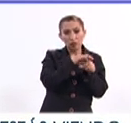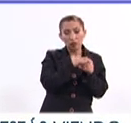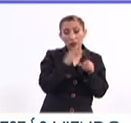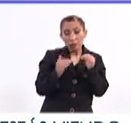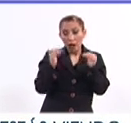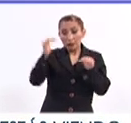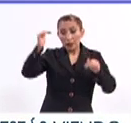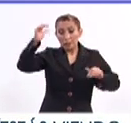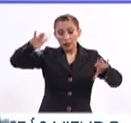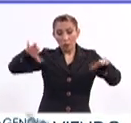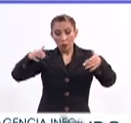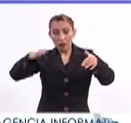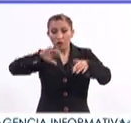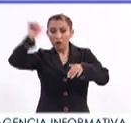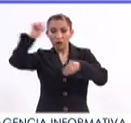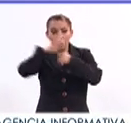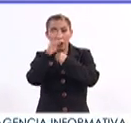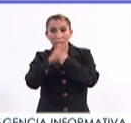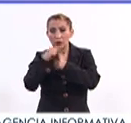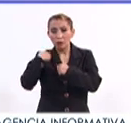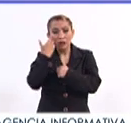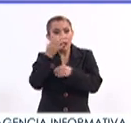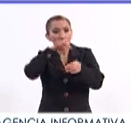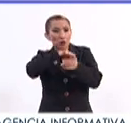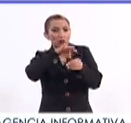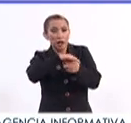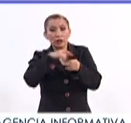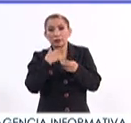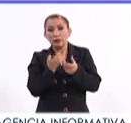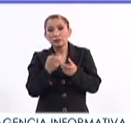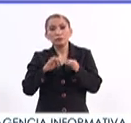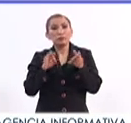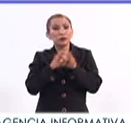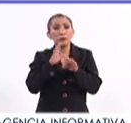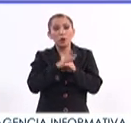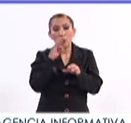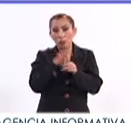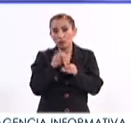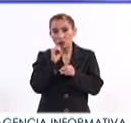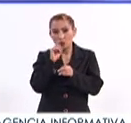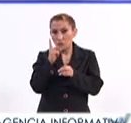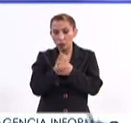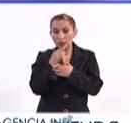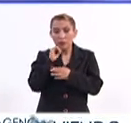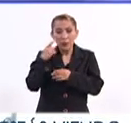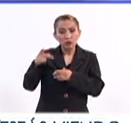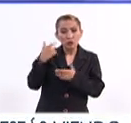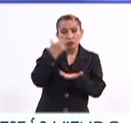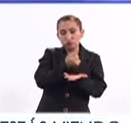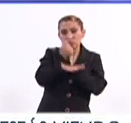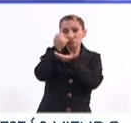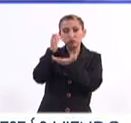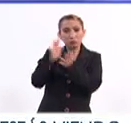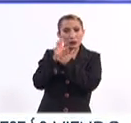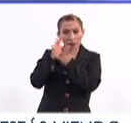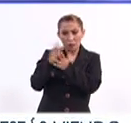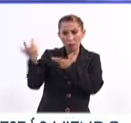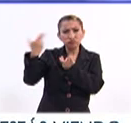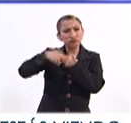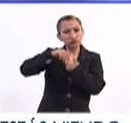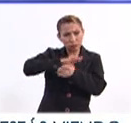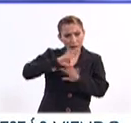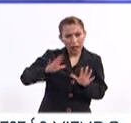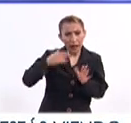seguir creciendo la comunidad en el extranjero. Es una diáspora muy importante, no solamente en la votación, también en ejercicios de presupuesto participativo los hemos